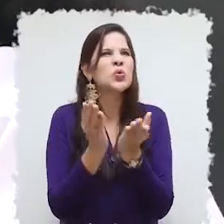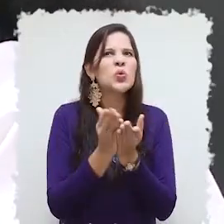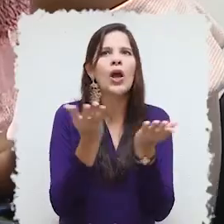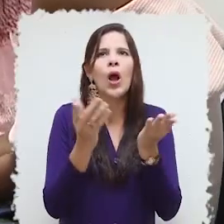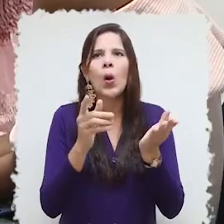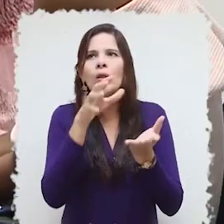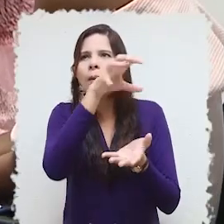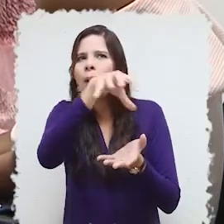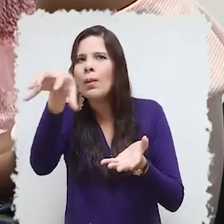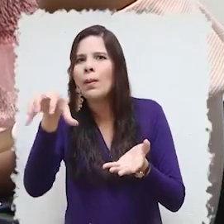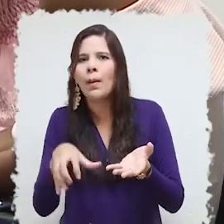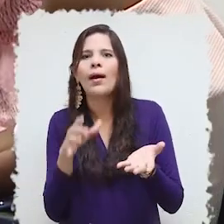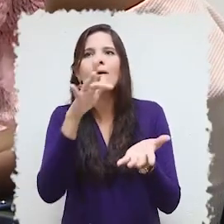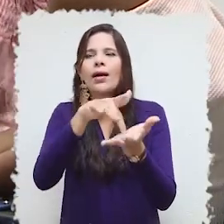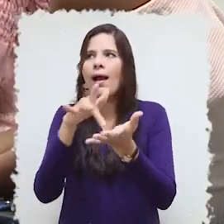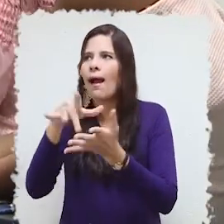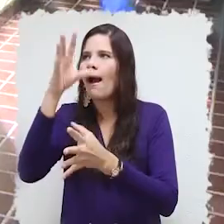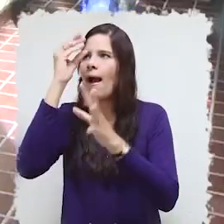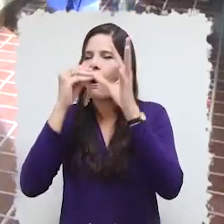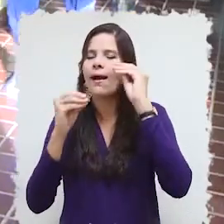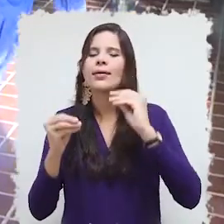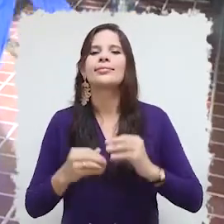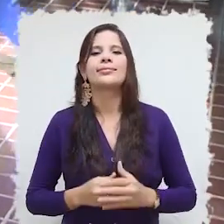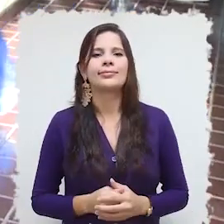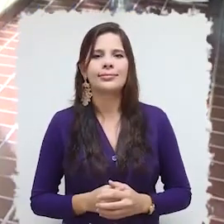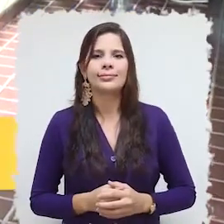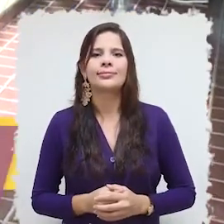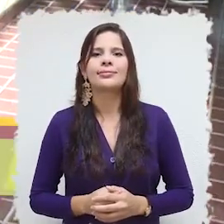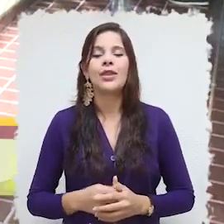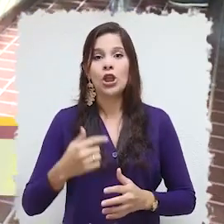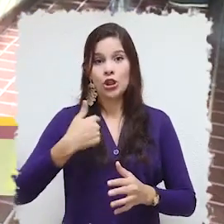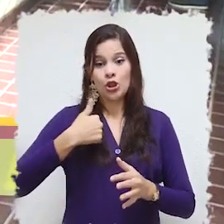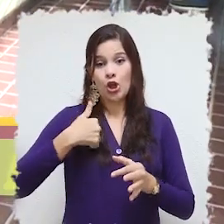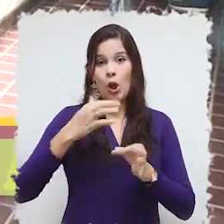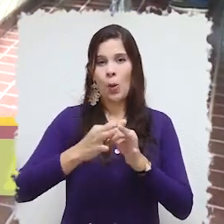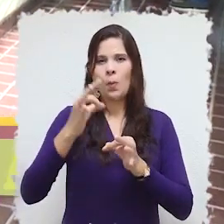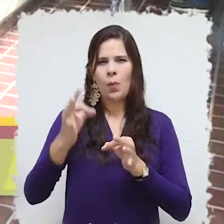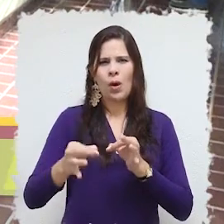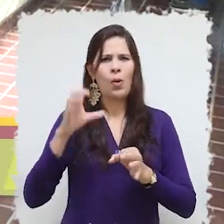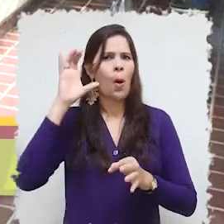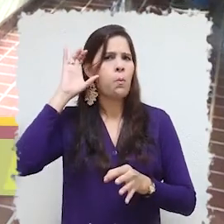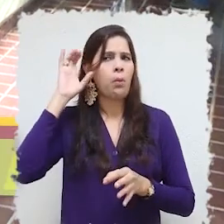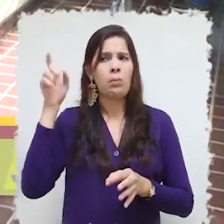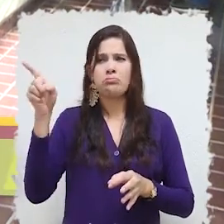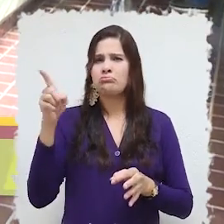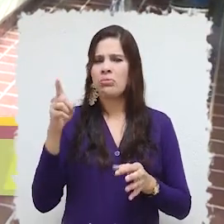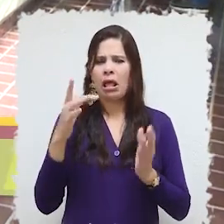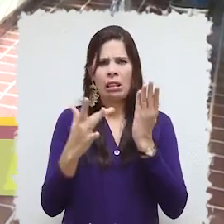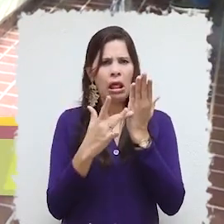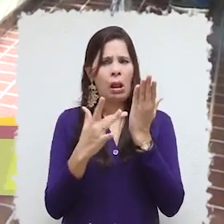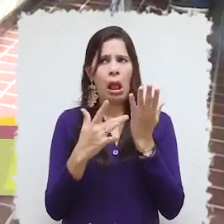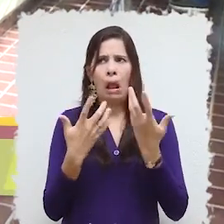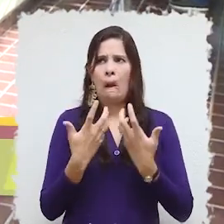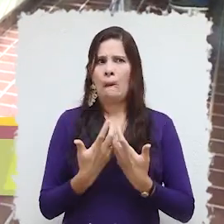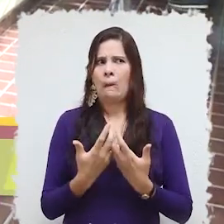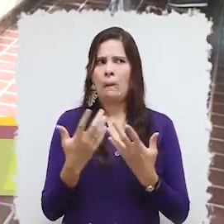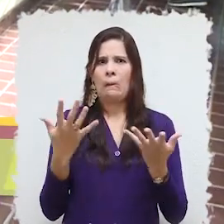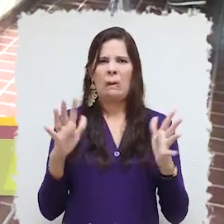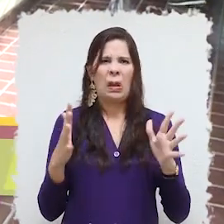programas académicos de la universidad. En mi corregimiento no se tiene muy claro todavía el tema de la tecnología y pues